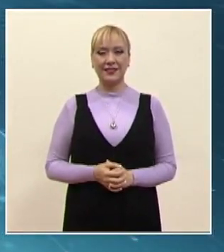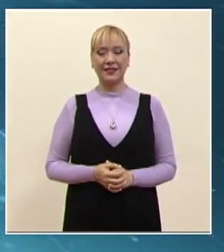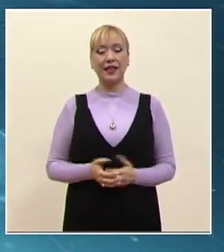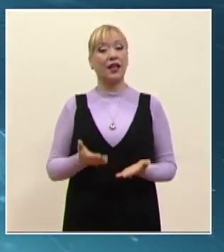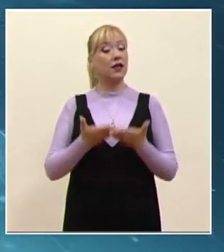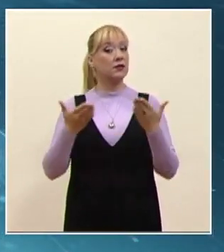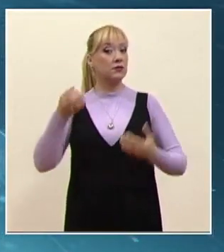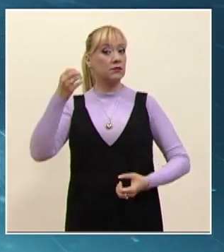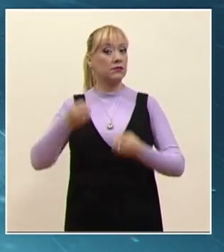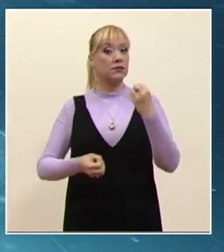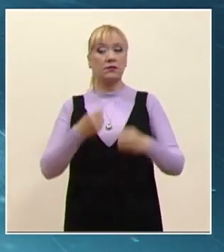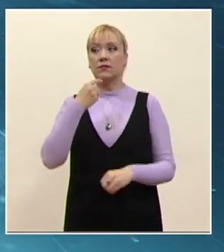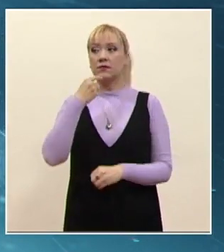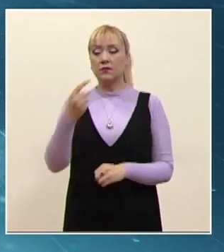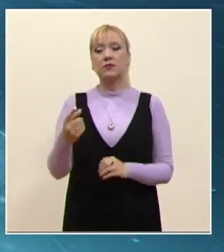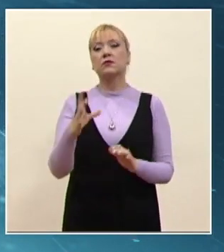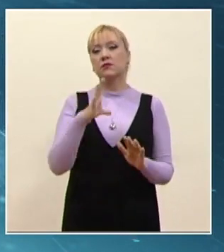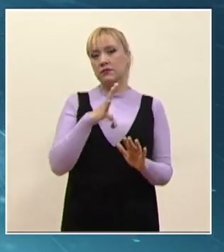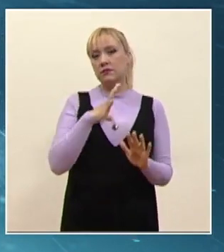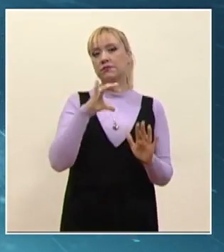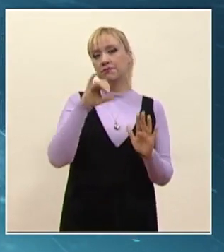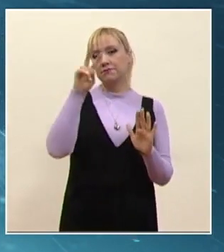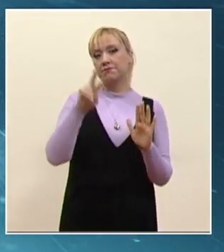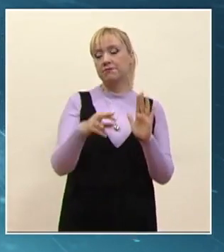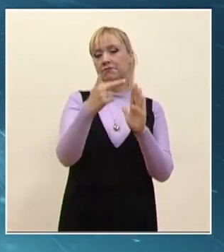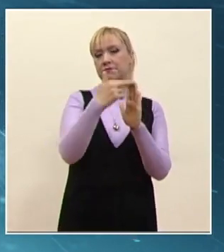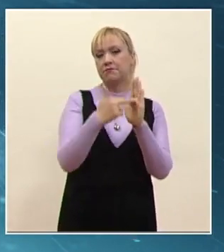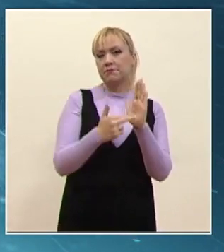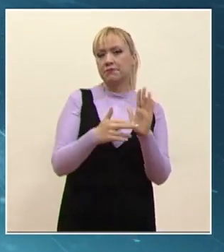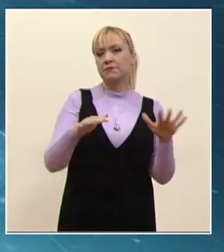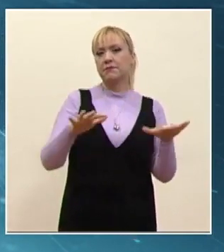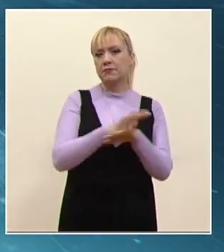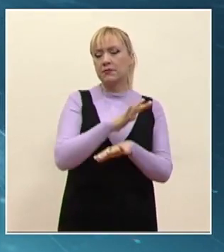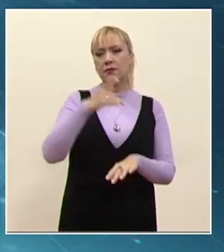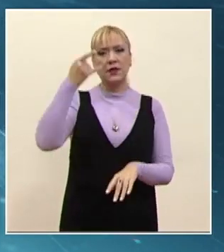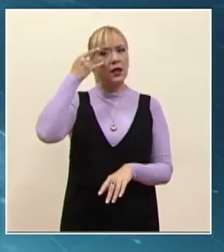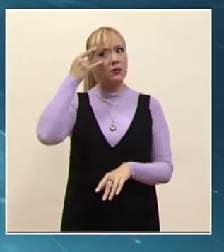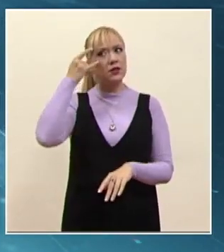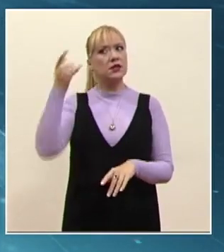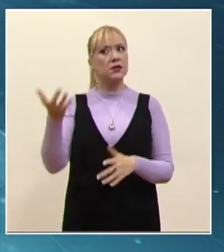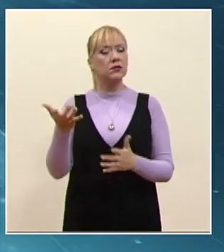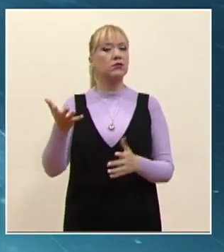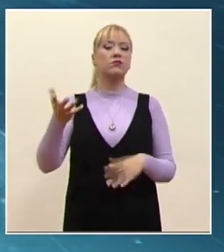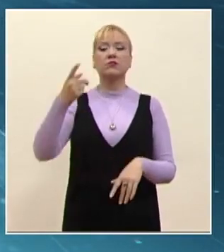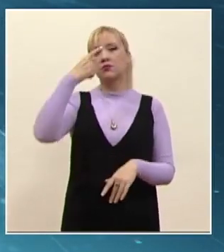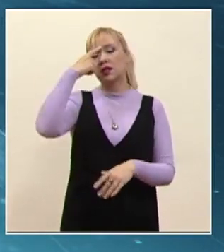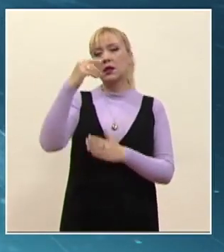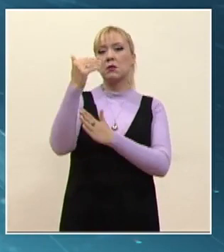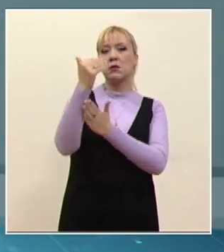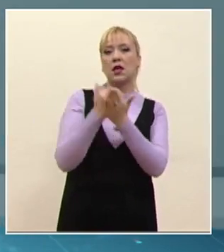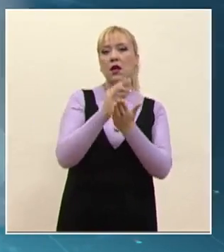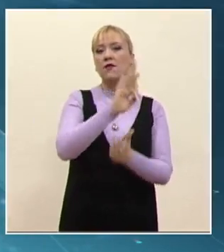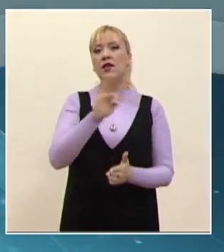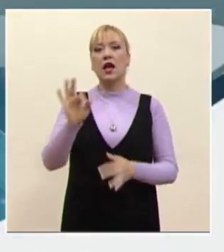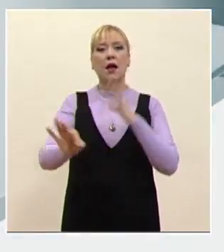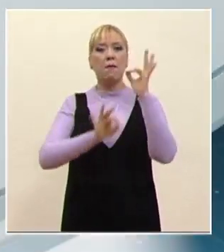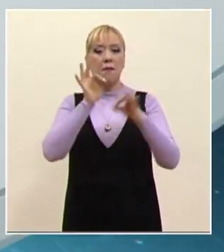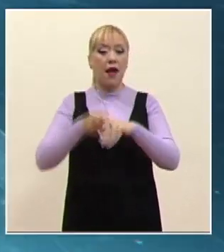La Corte declaró válidas reformas al marco electoral de Campeche, que reduce plazos de campañas y precampañas.